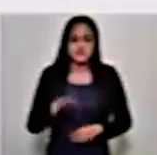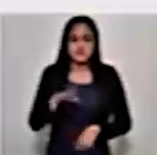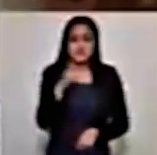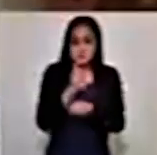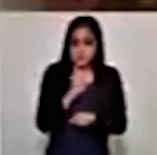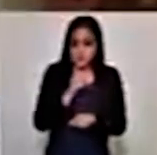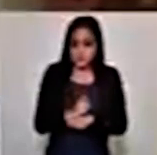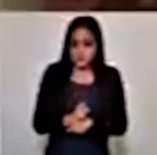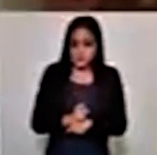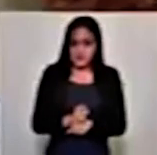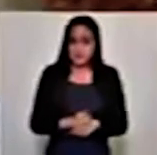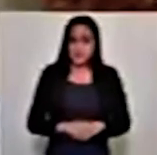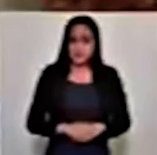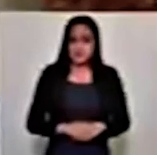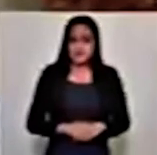Primero,